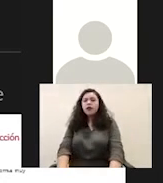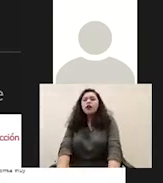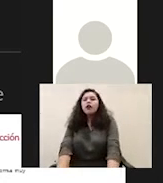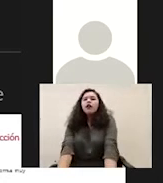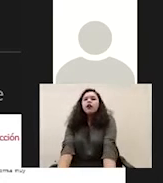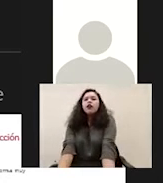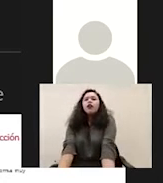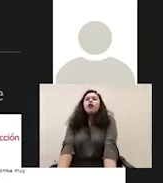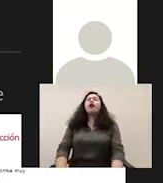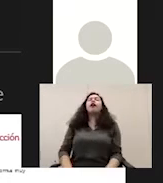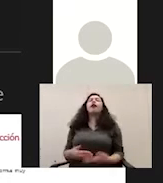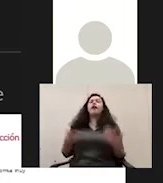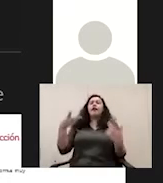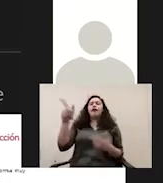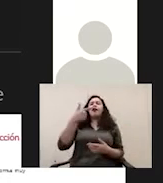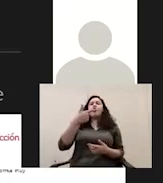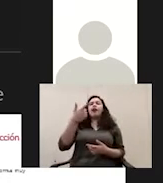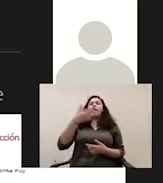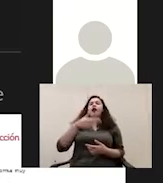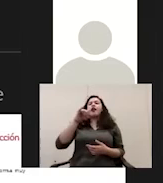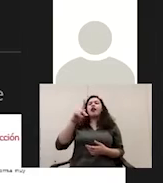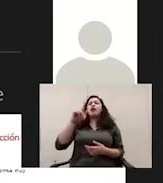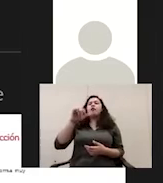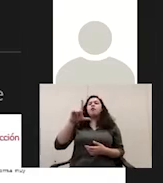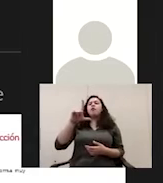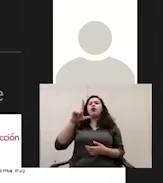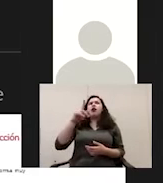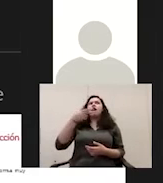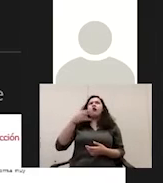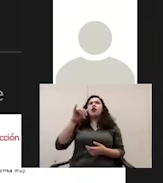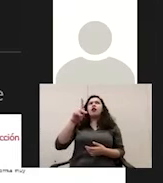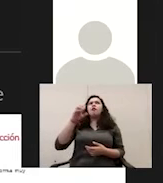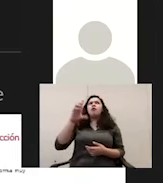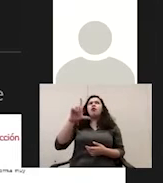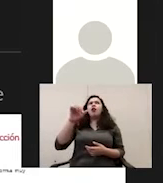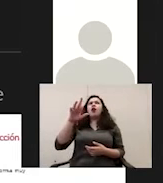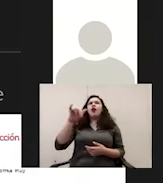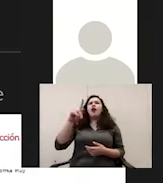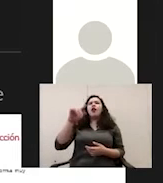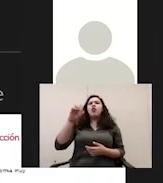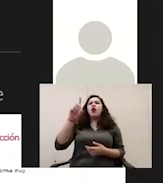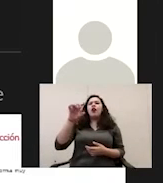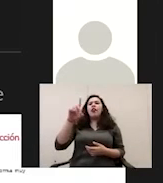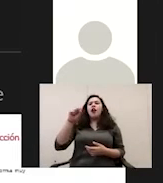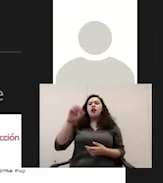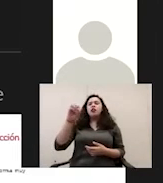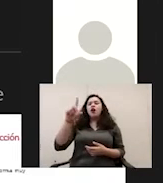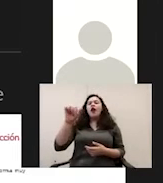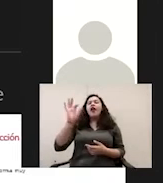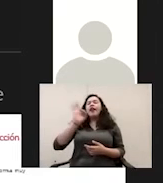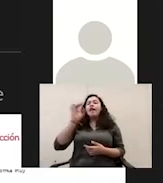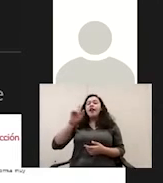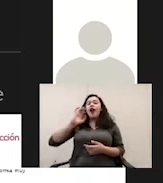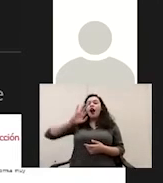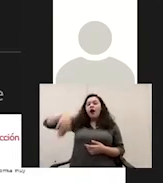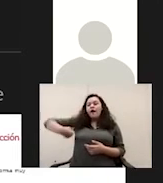con hipoclorito de sodio, en el caso de que a lo mejor almacenen su agua para